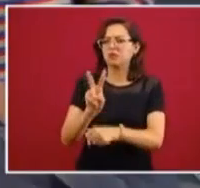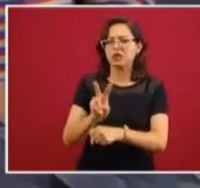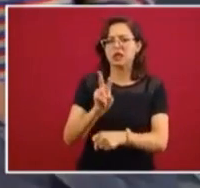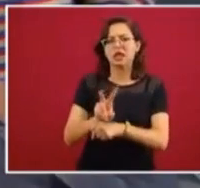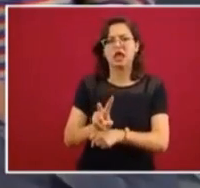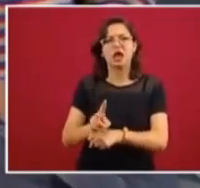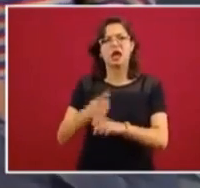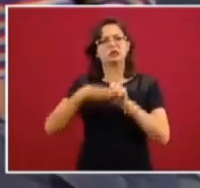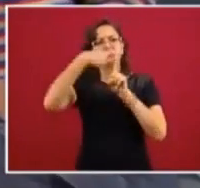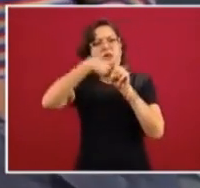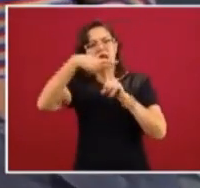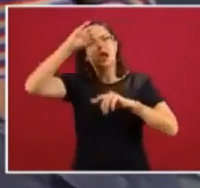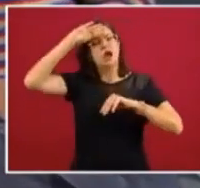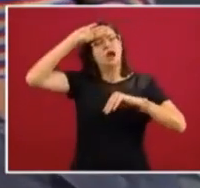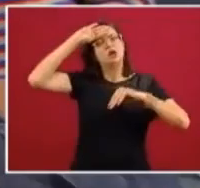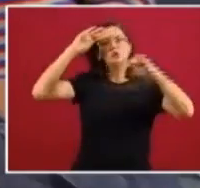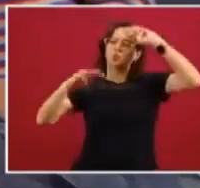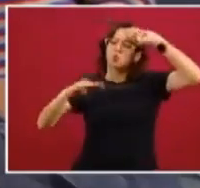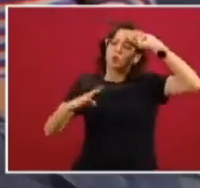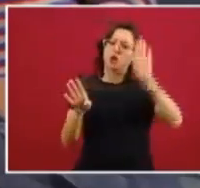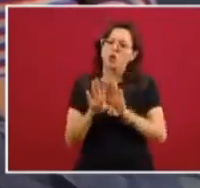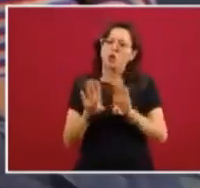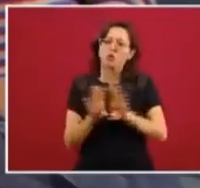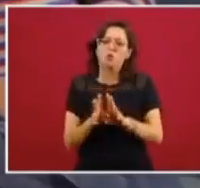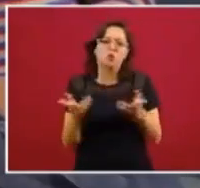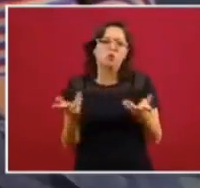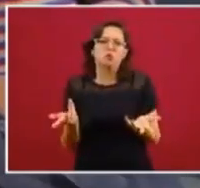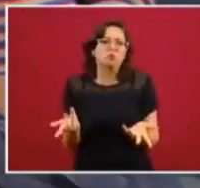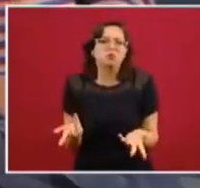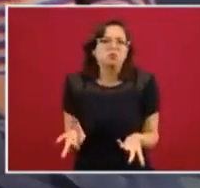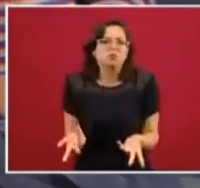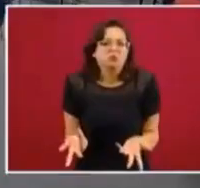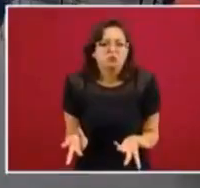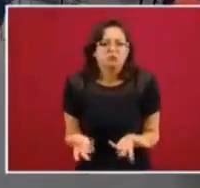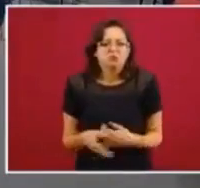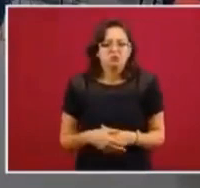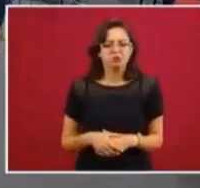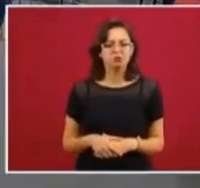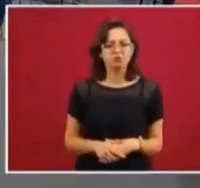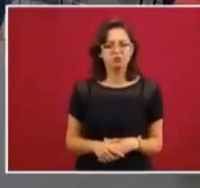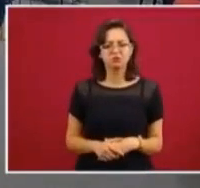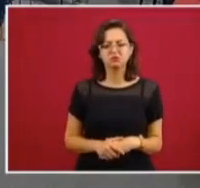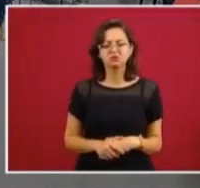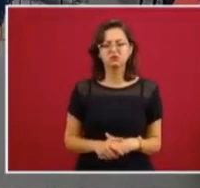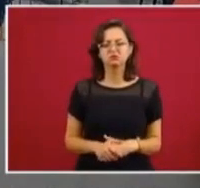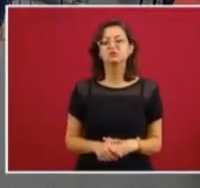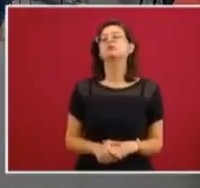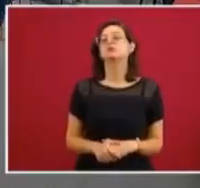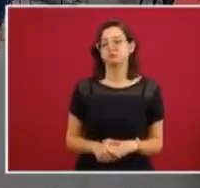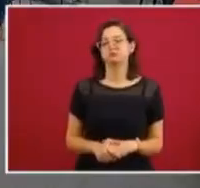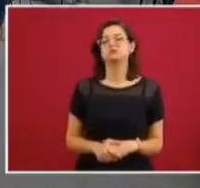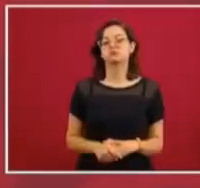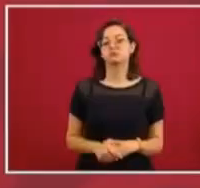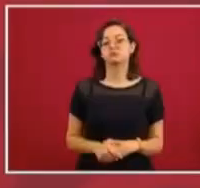no sé, para si nos puede dar una idea de qué se está pensando, no, para que los ciudadanos también lo sepan. ¿Cómo no? Una idea general, y es la